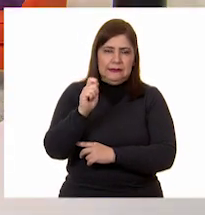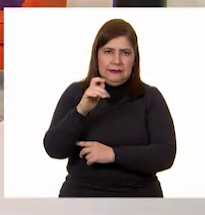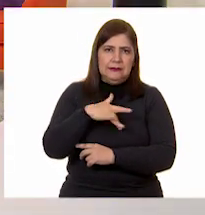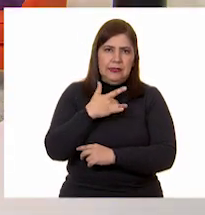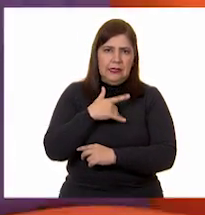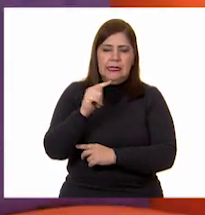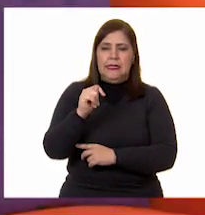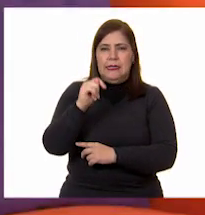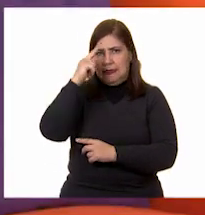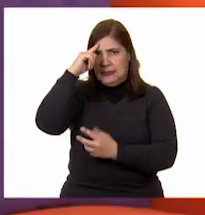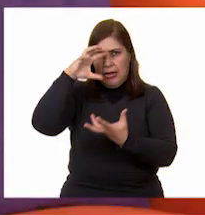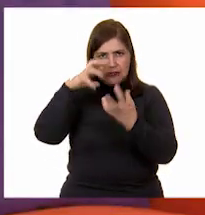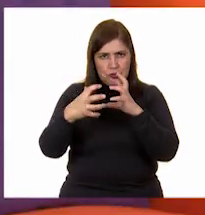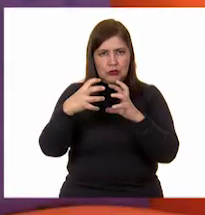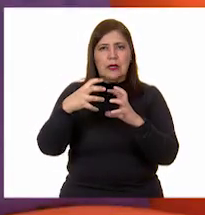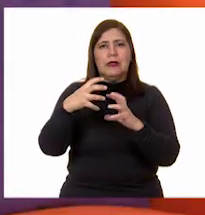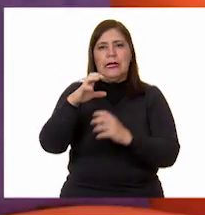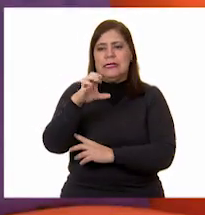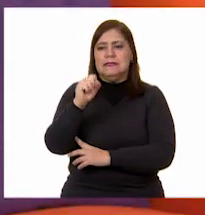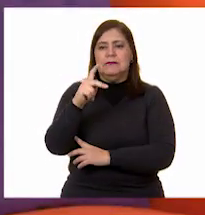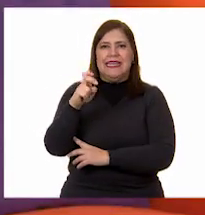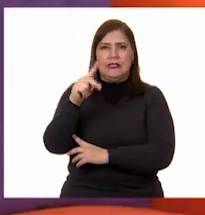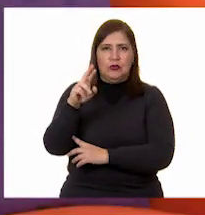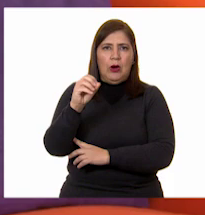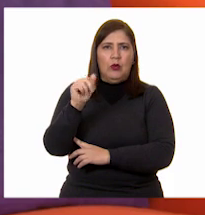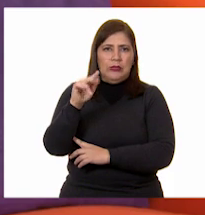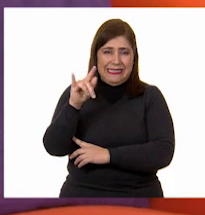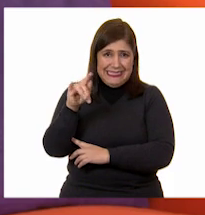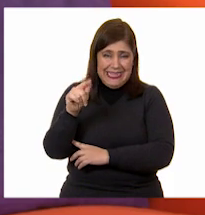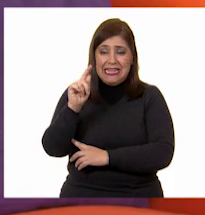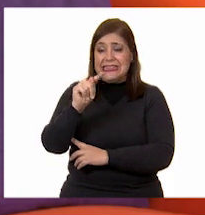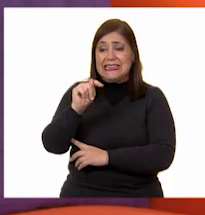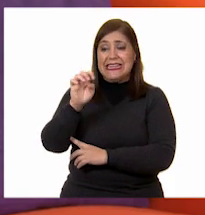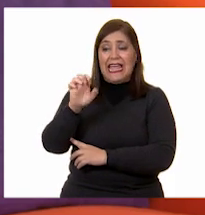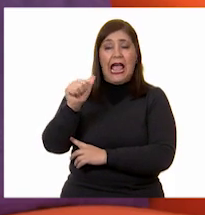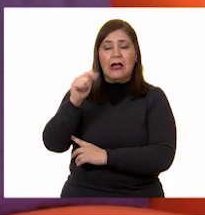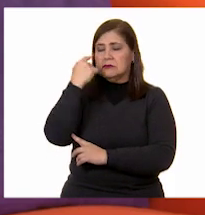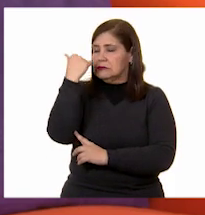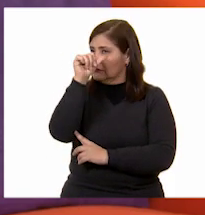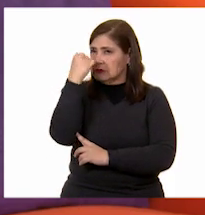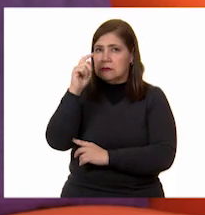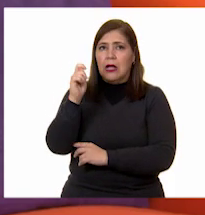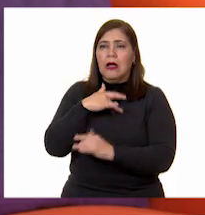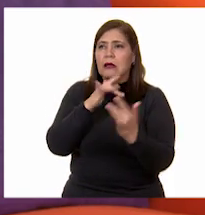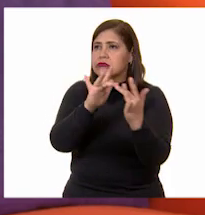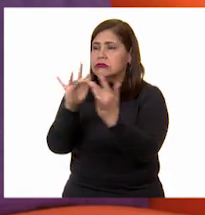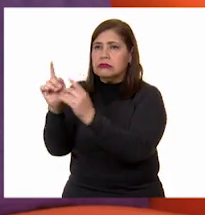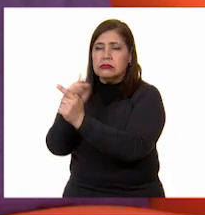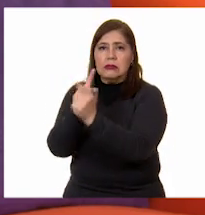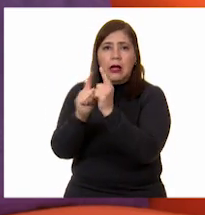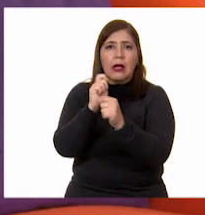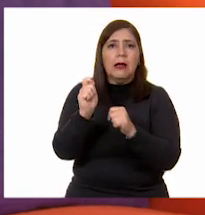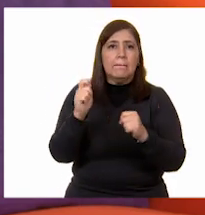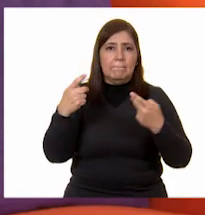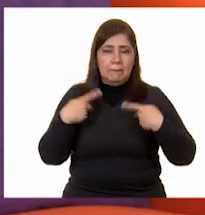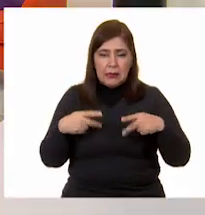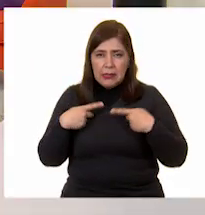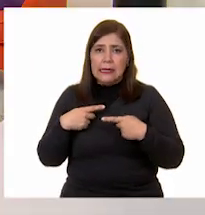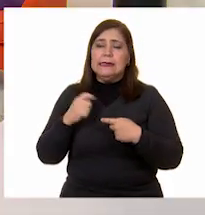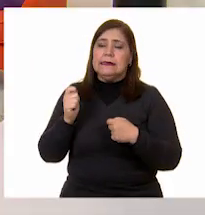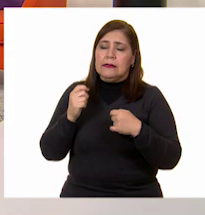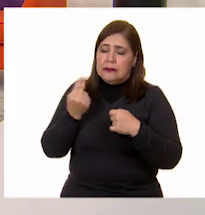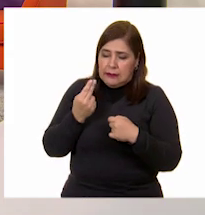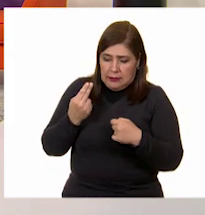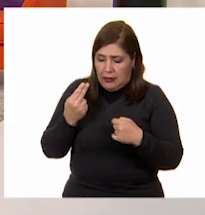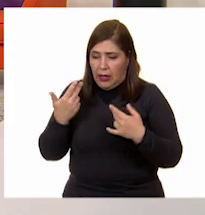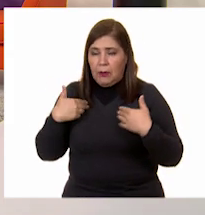respecto? Los principales retos en las personas con TEA están en la interacción social y en ocasiones en la comprensión de